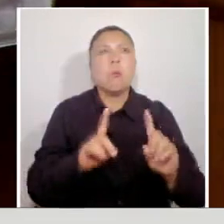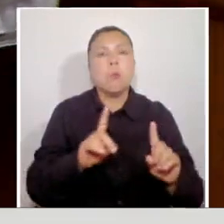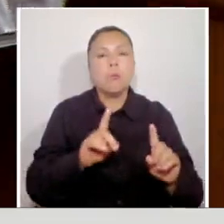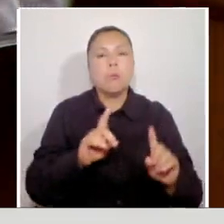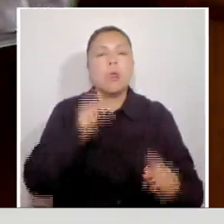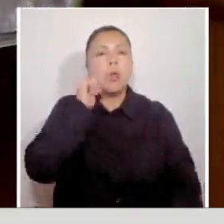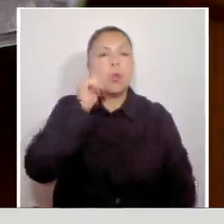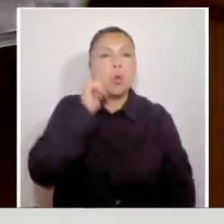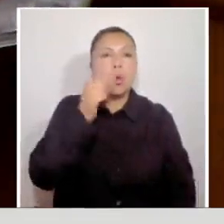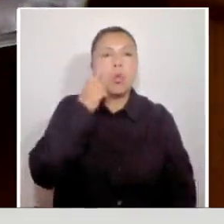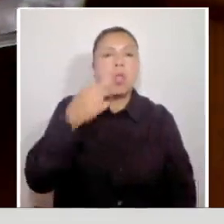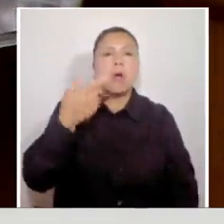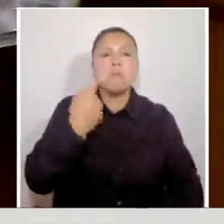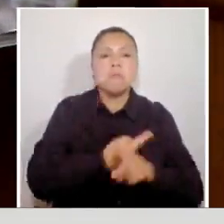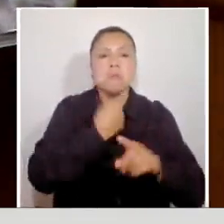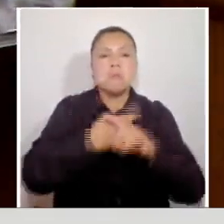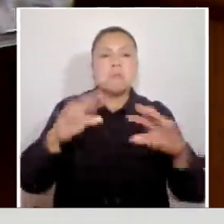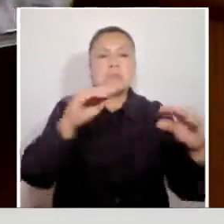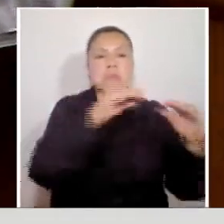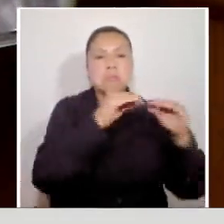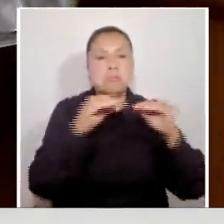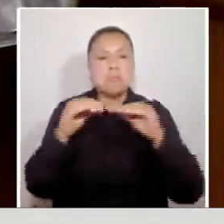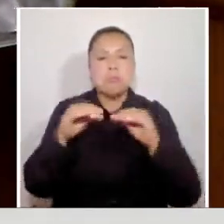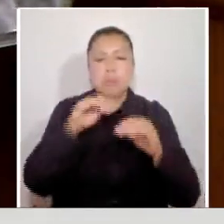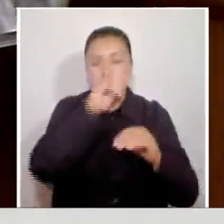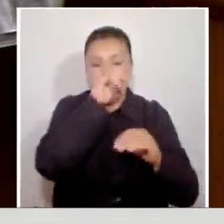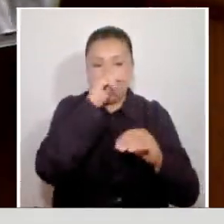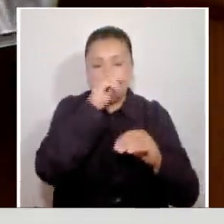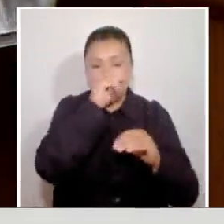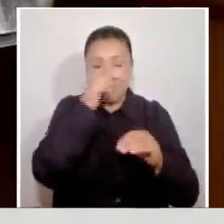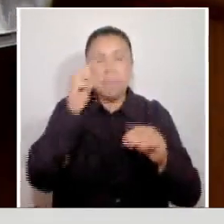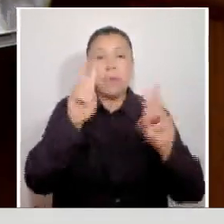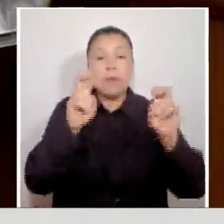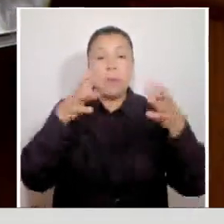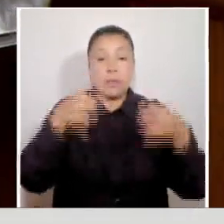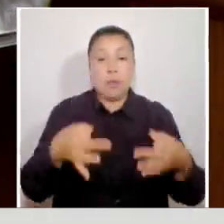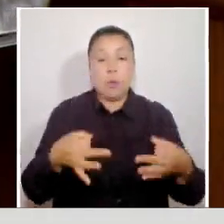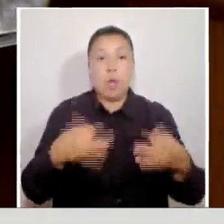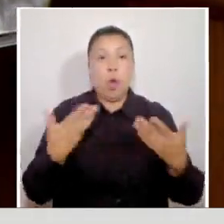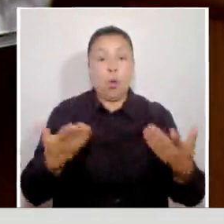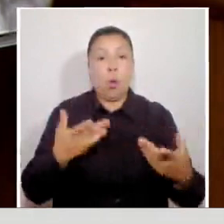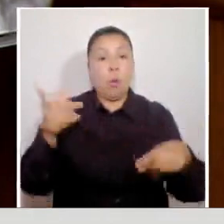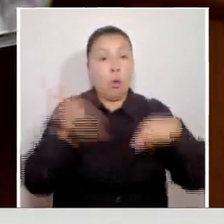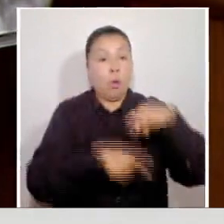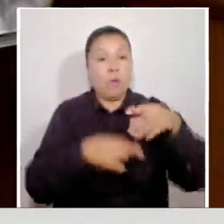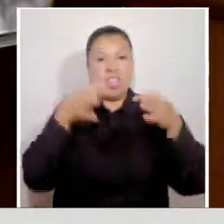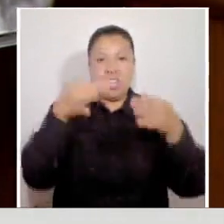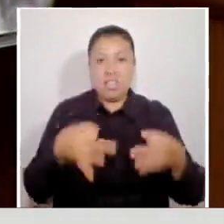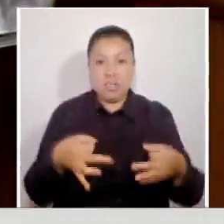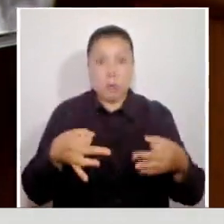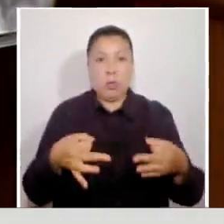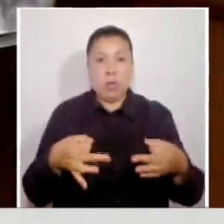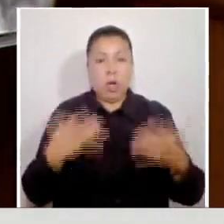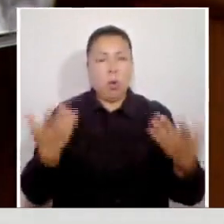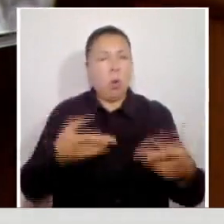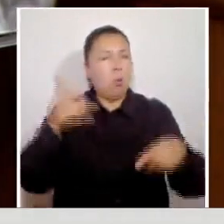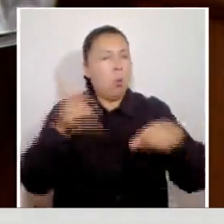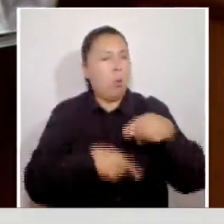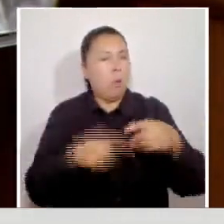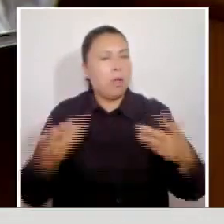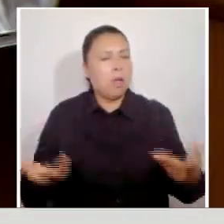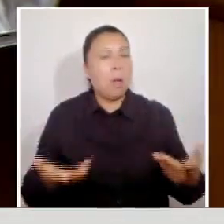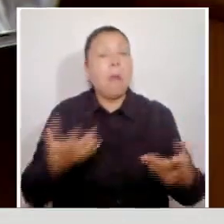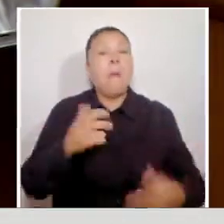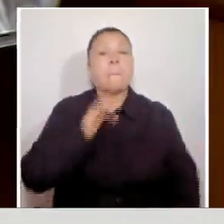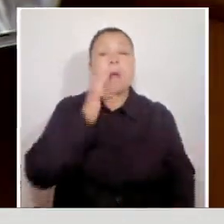y hablamos y con mucha justificación de la seguridad Cómo combatir la seguridad Cómo combatir para que el día de